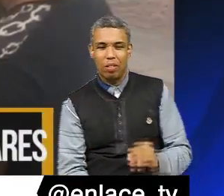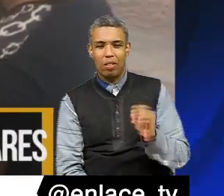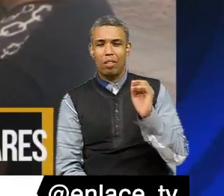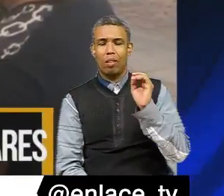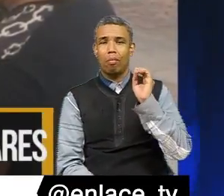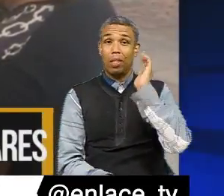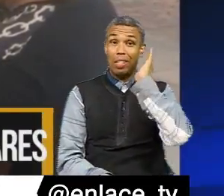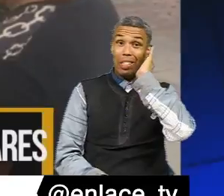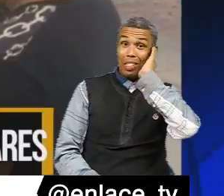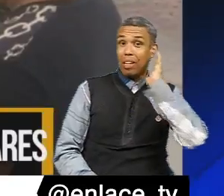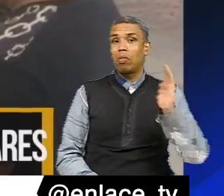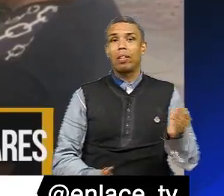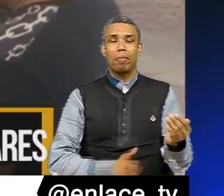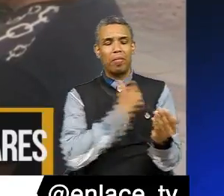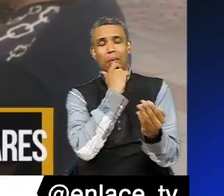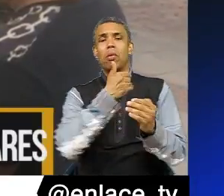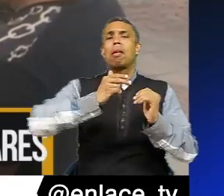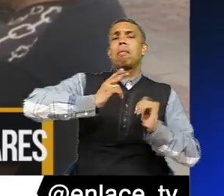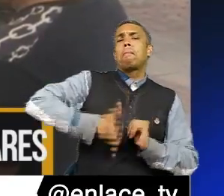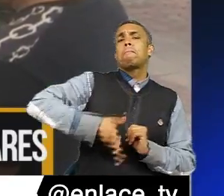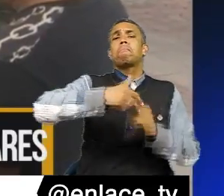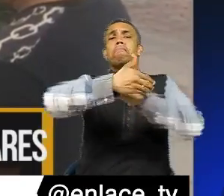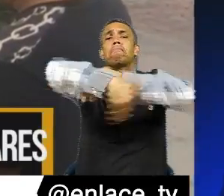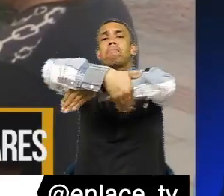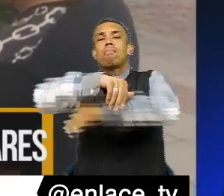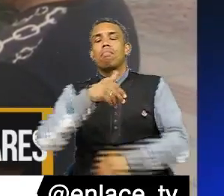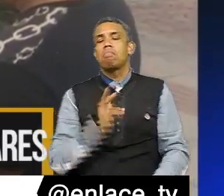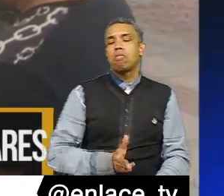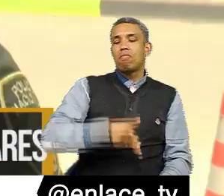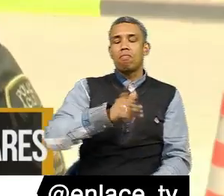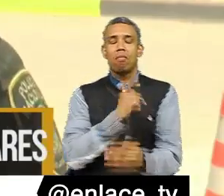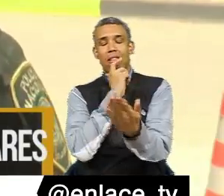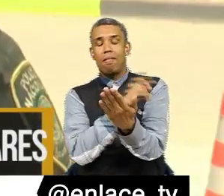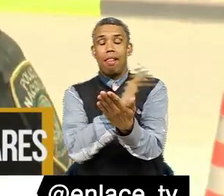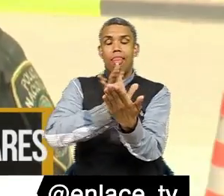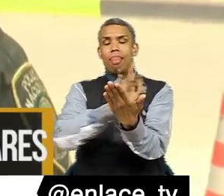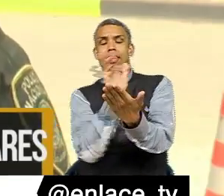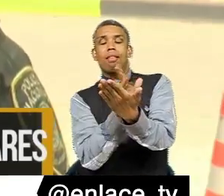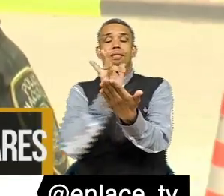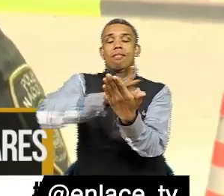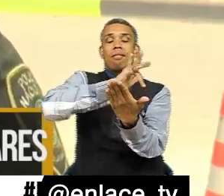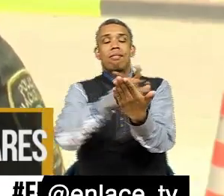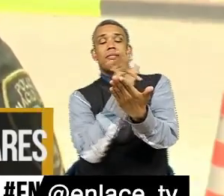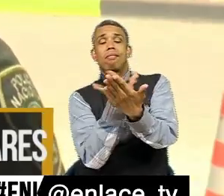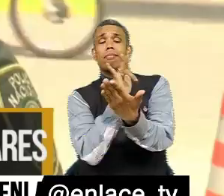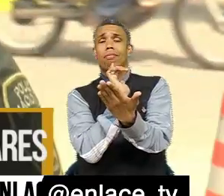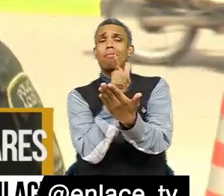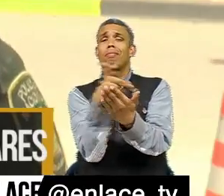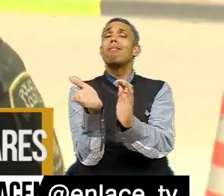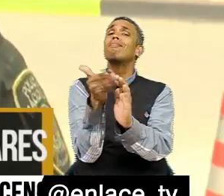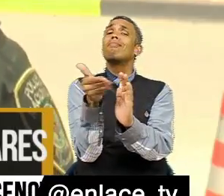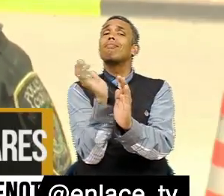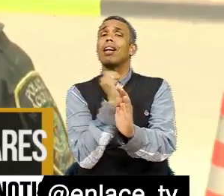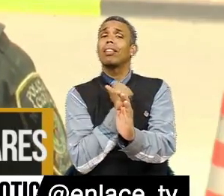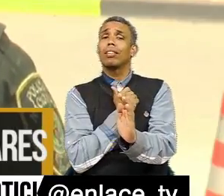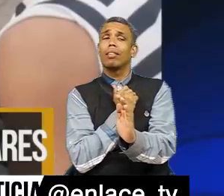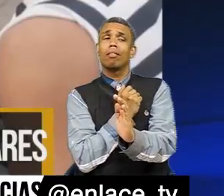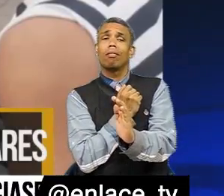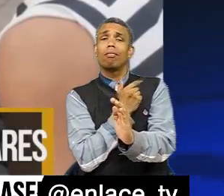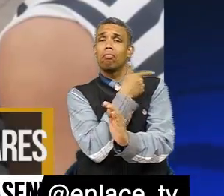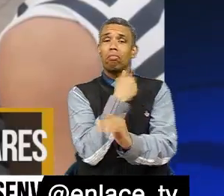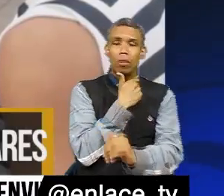lo hagan en lugares seguros, en lugares de pronto donde no sea como de fácil que alguna persona le rapte o le hurte su